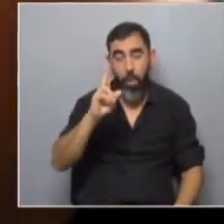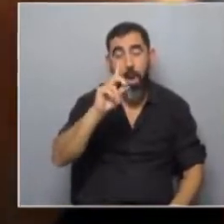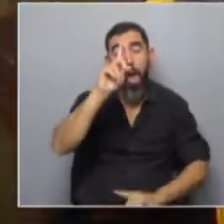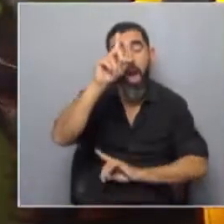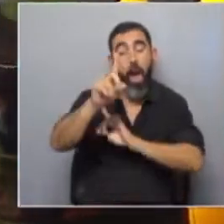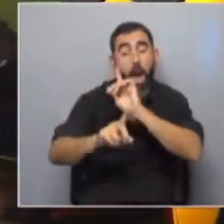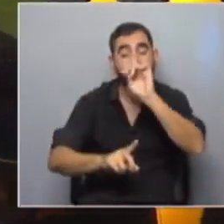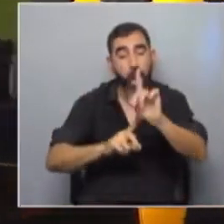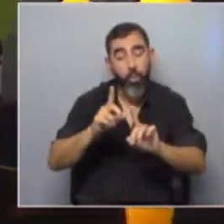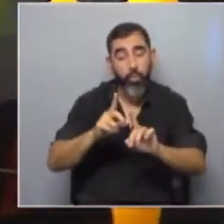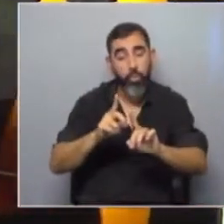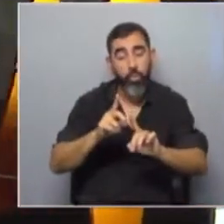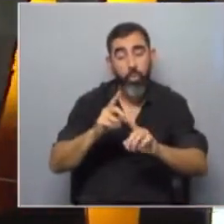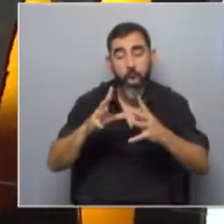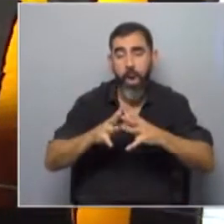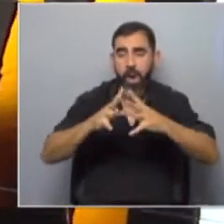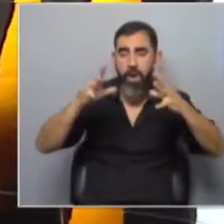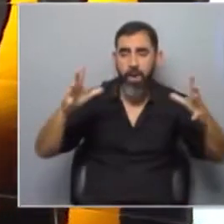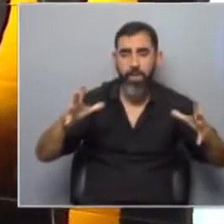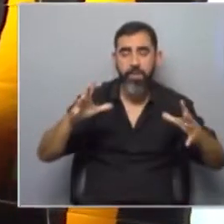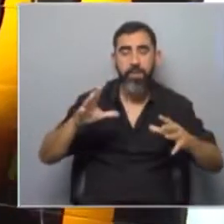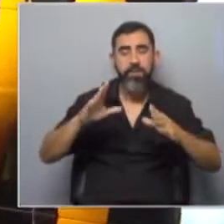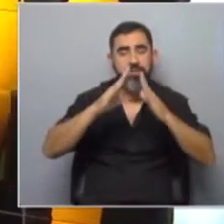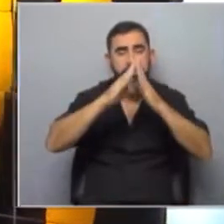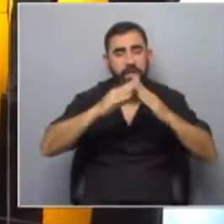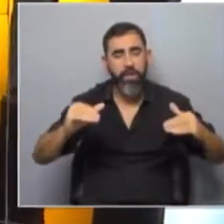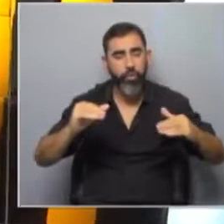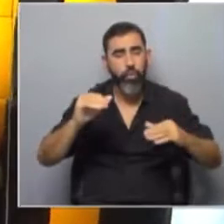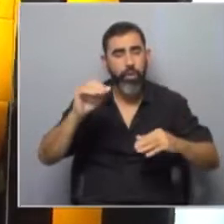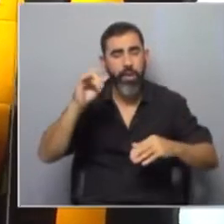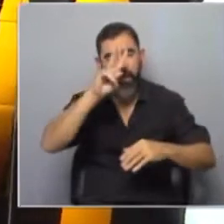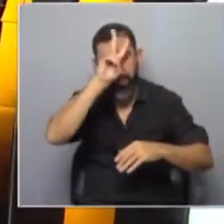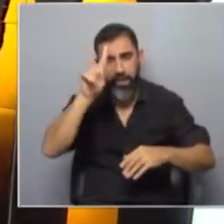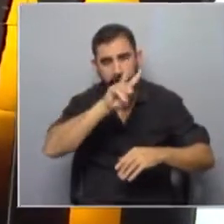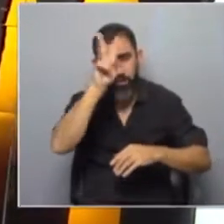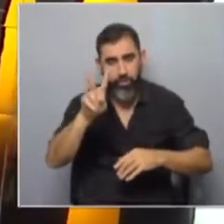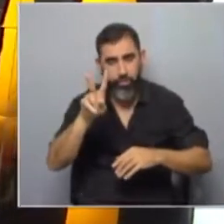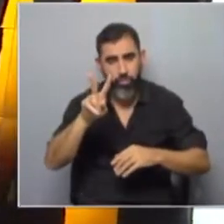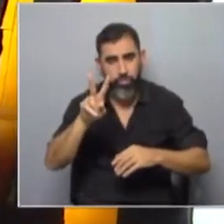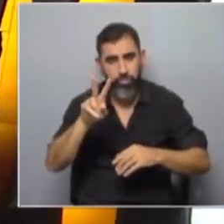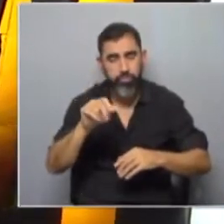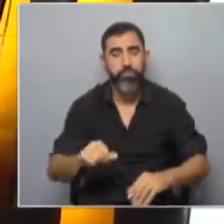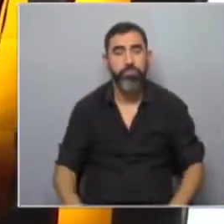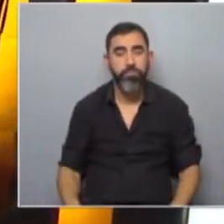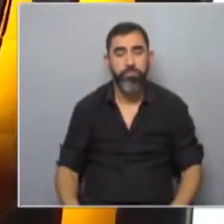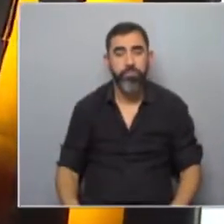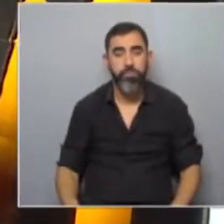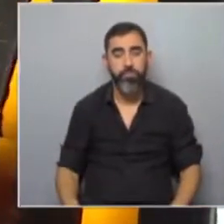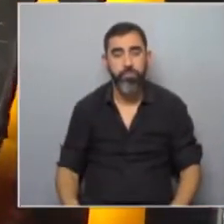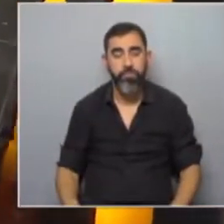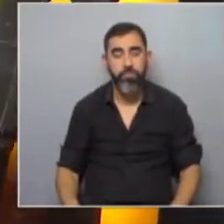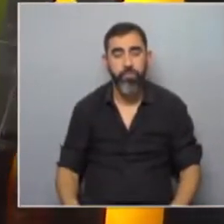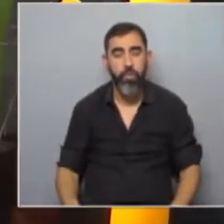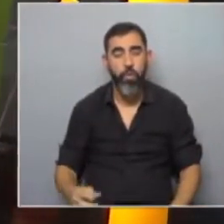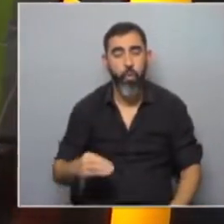hormiguero. Claro, hay dos especies acá en la región, que es el tamanduá, que es este que estamos